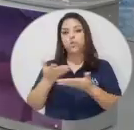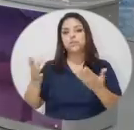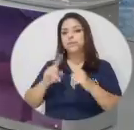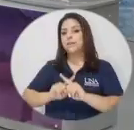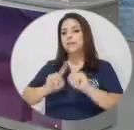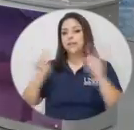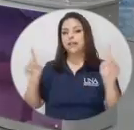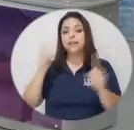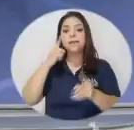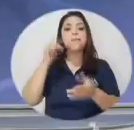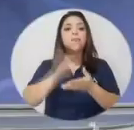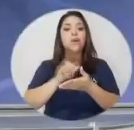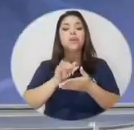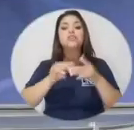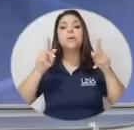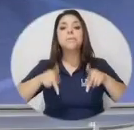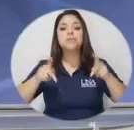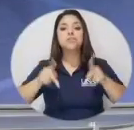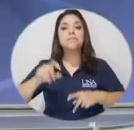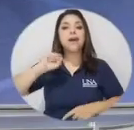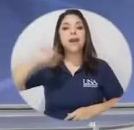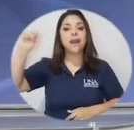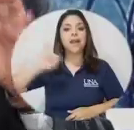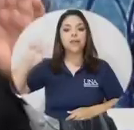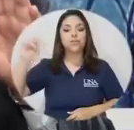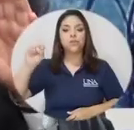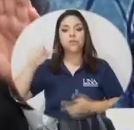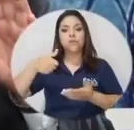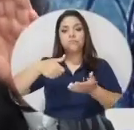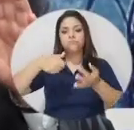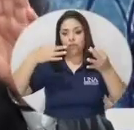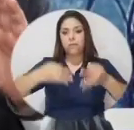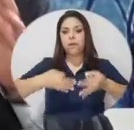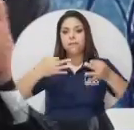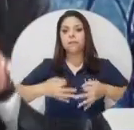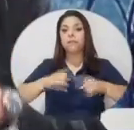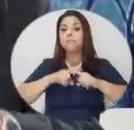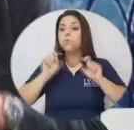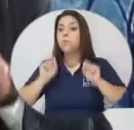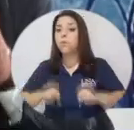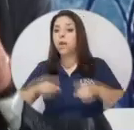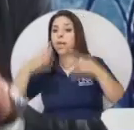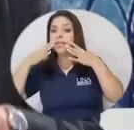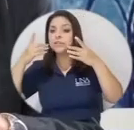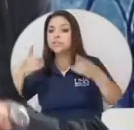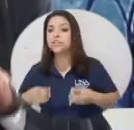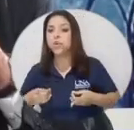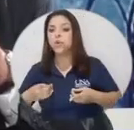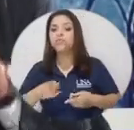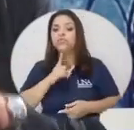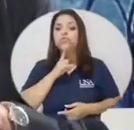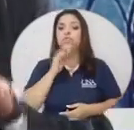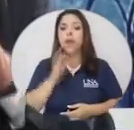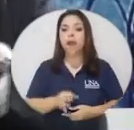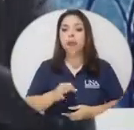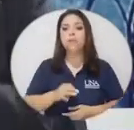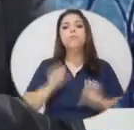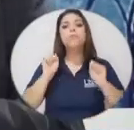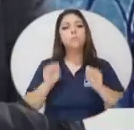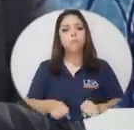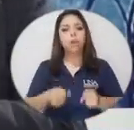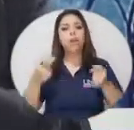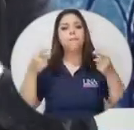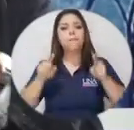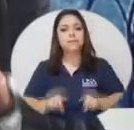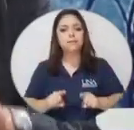Por eso la gente se va ganando formalmente, pero puede ser que en la decisión real podría darse un elemento